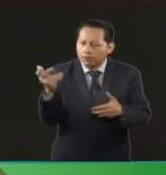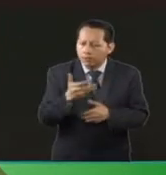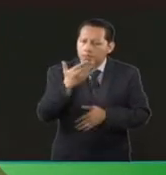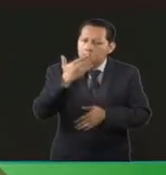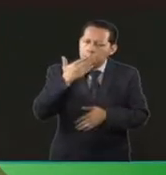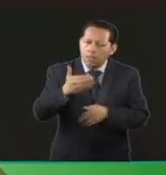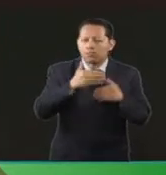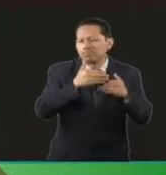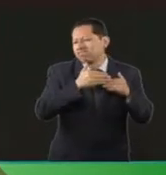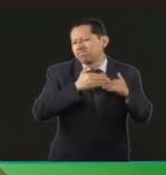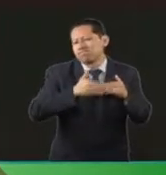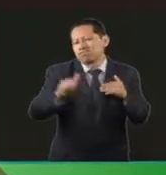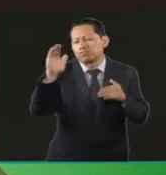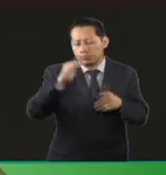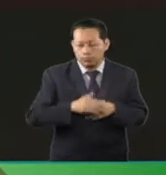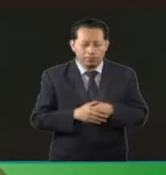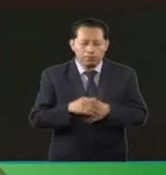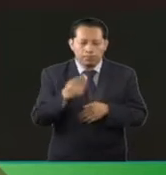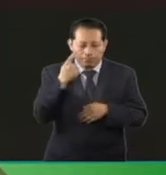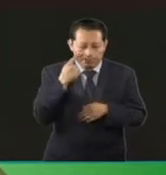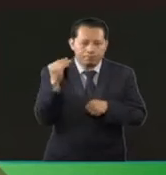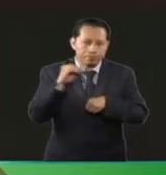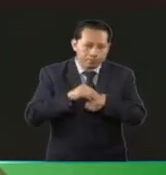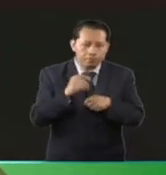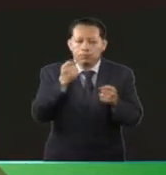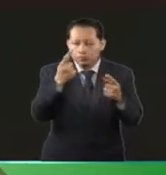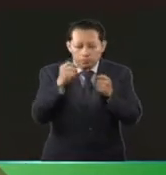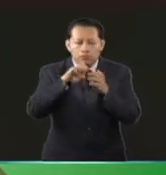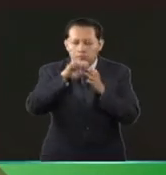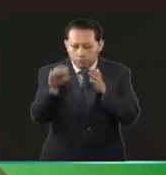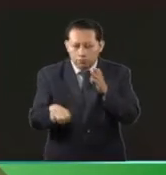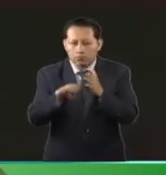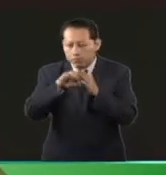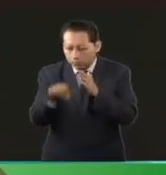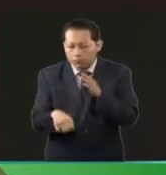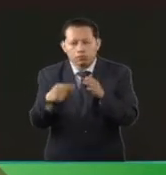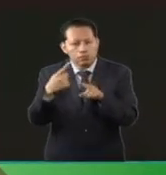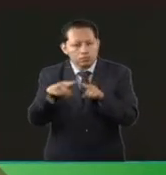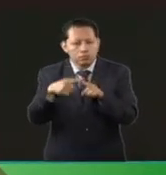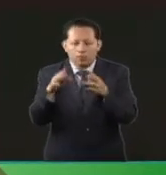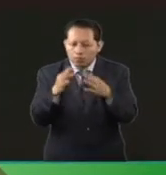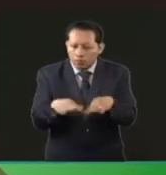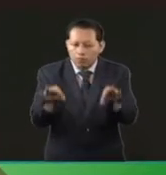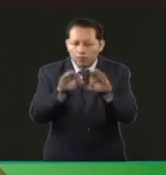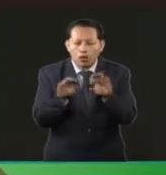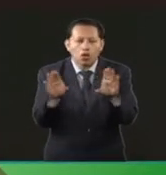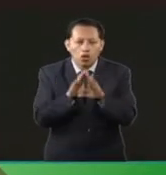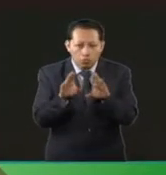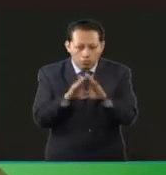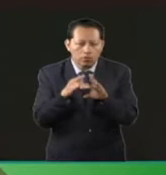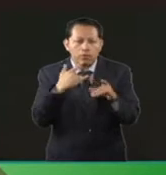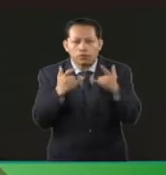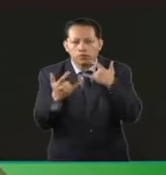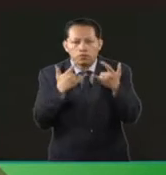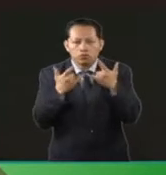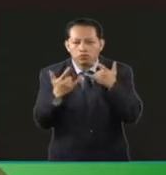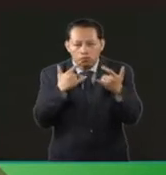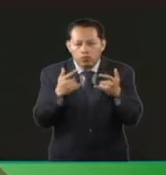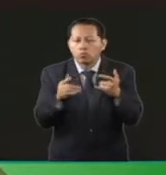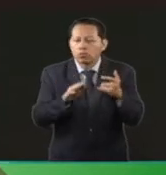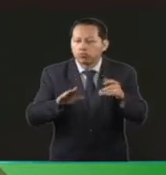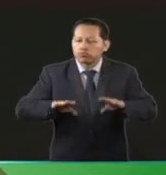duradera les voy a poner algunos ejemplos de la importancia de la coexistencia de los esfuerzos y los